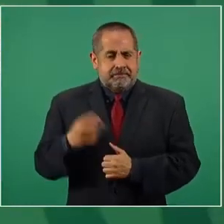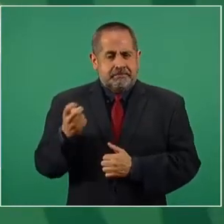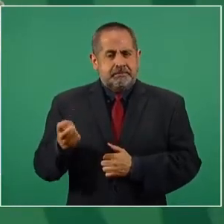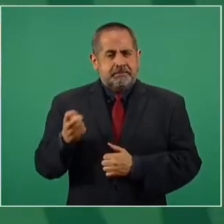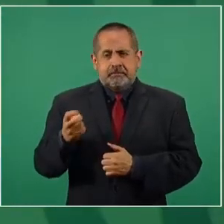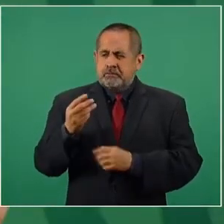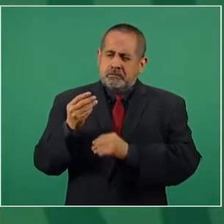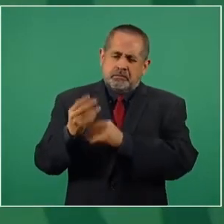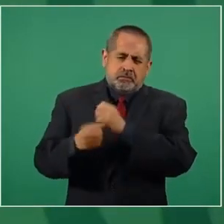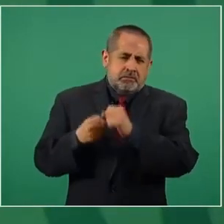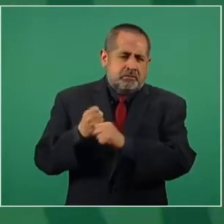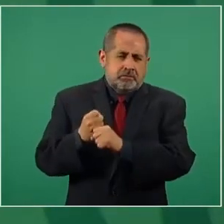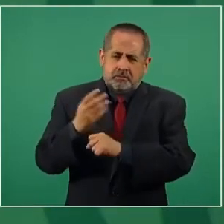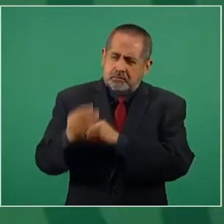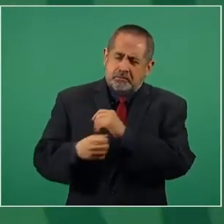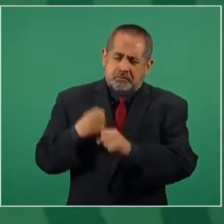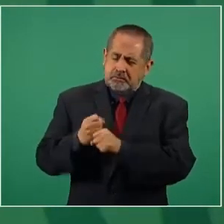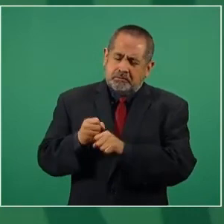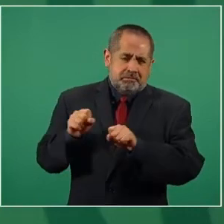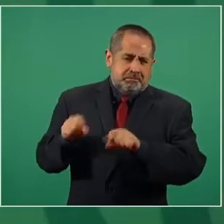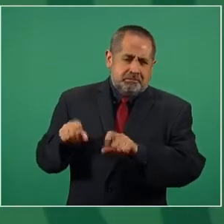por décadas.